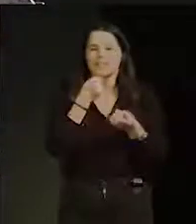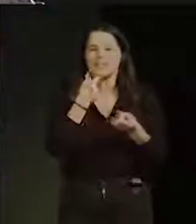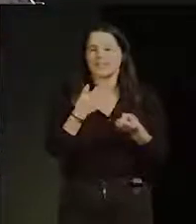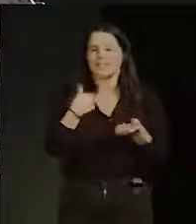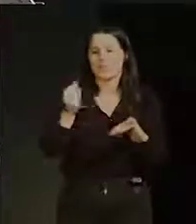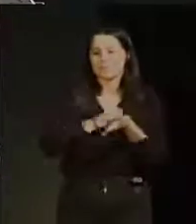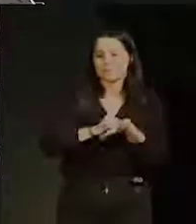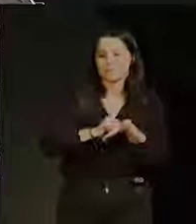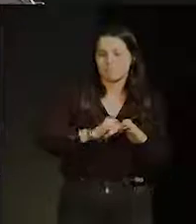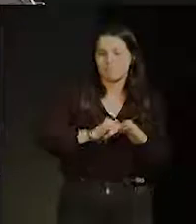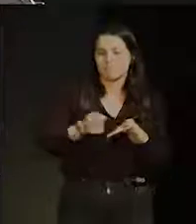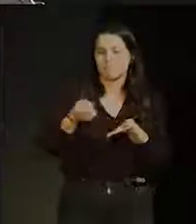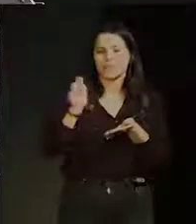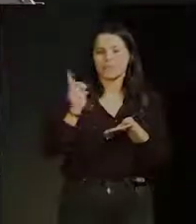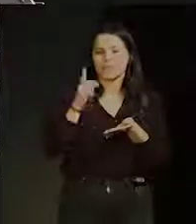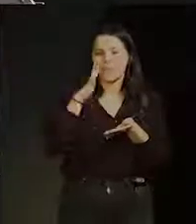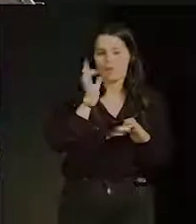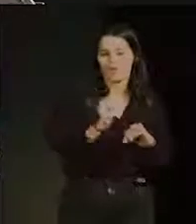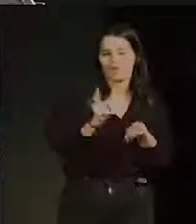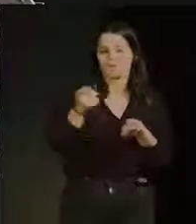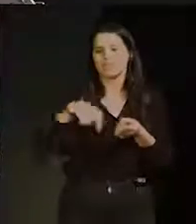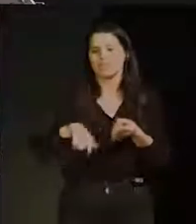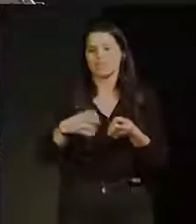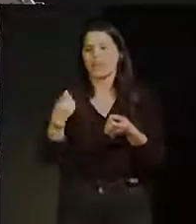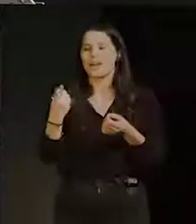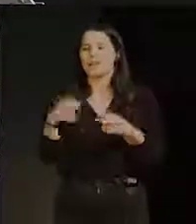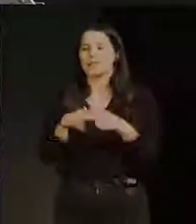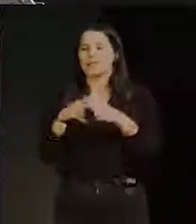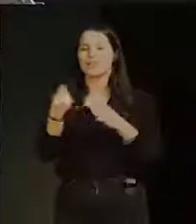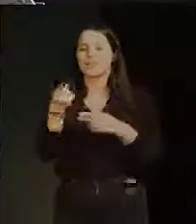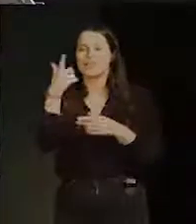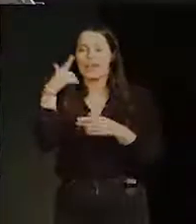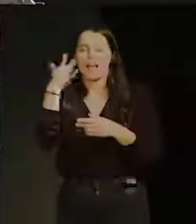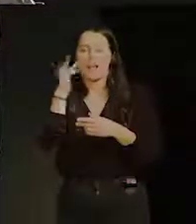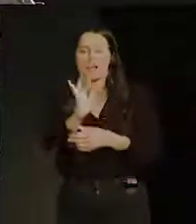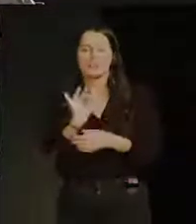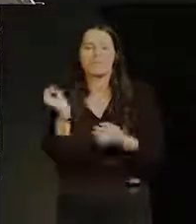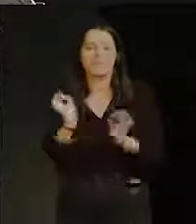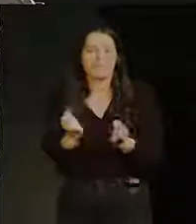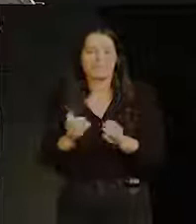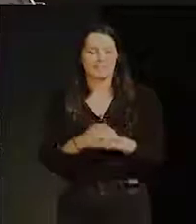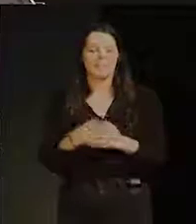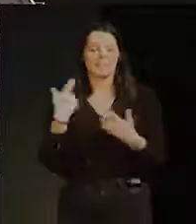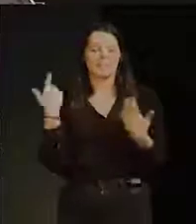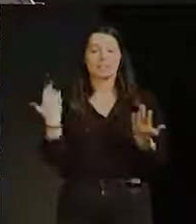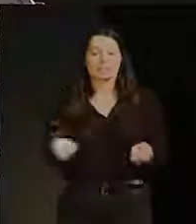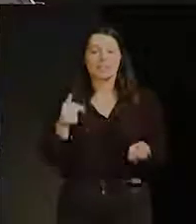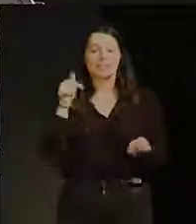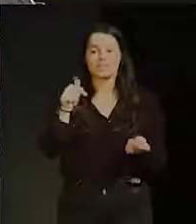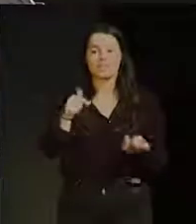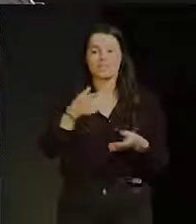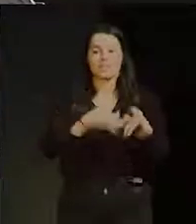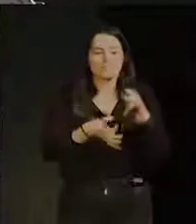lavar, no solo en lo real, sino también en lo metafórico. Entonces, la bugada ha tirado de todos